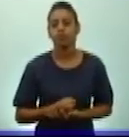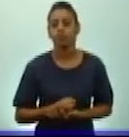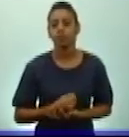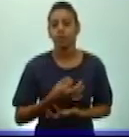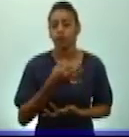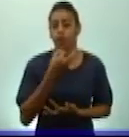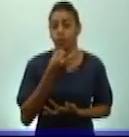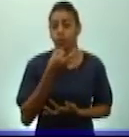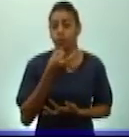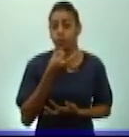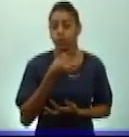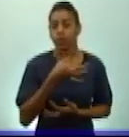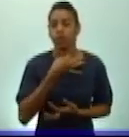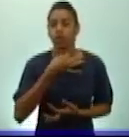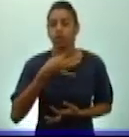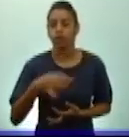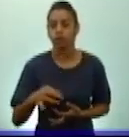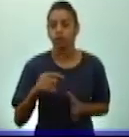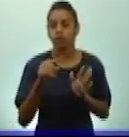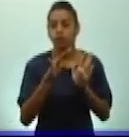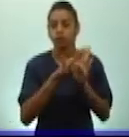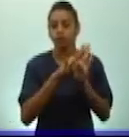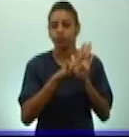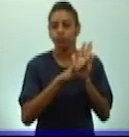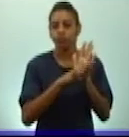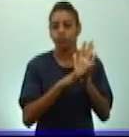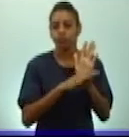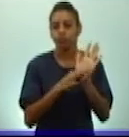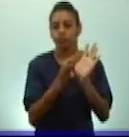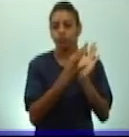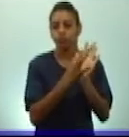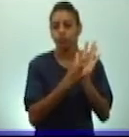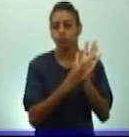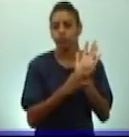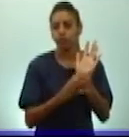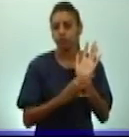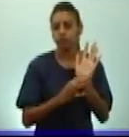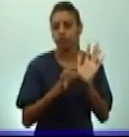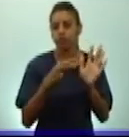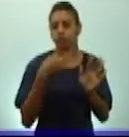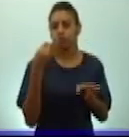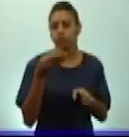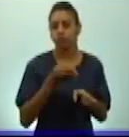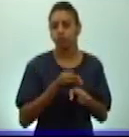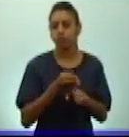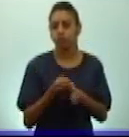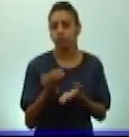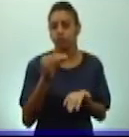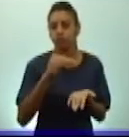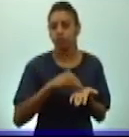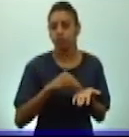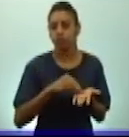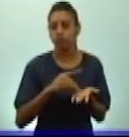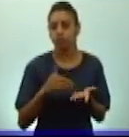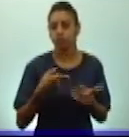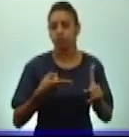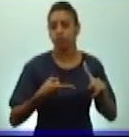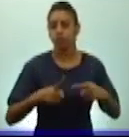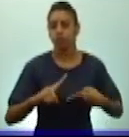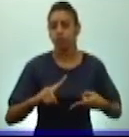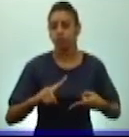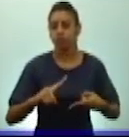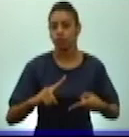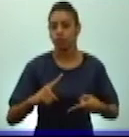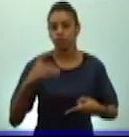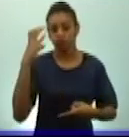puedan ejemplificar cada una de las manifestaciones que a continuación te voy a poner, que demuestran la reacción de la burguesía